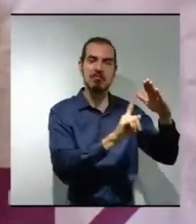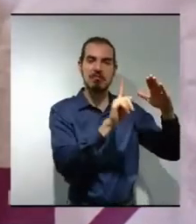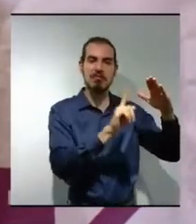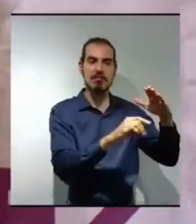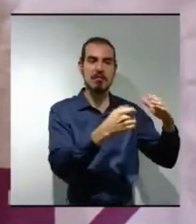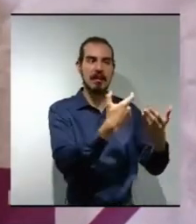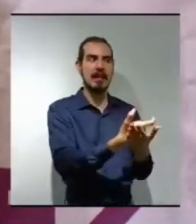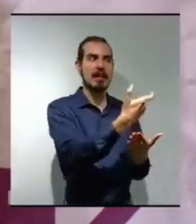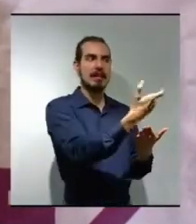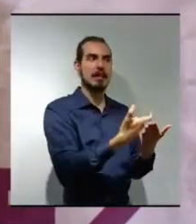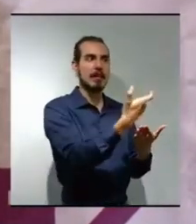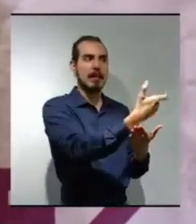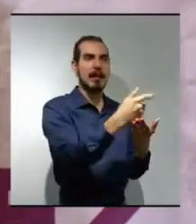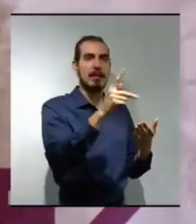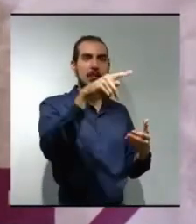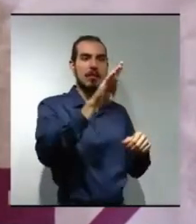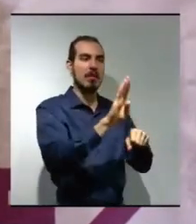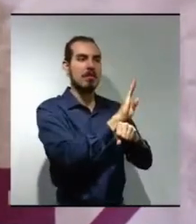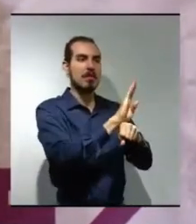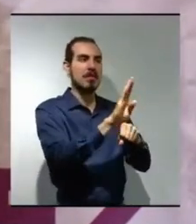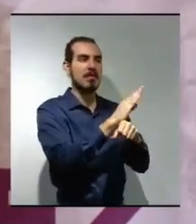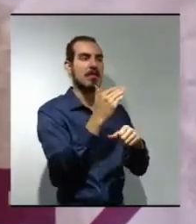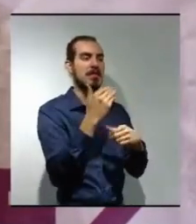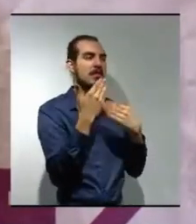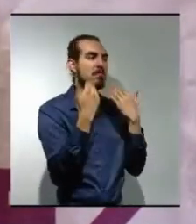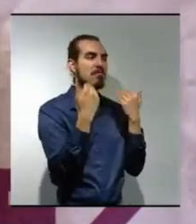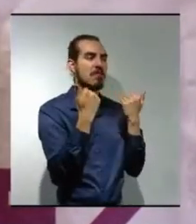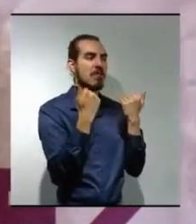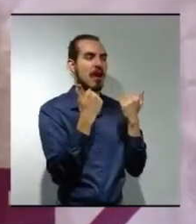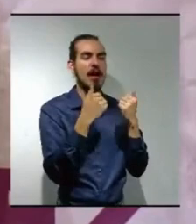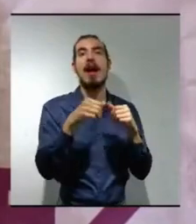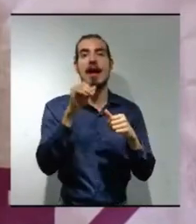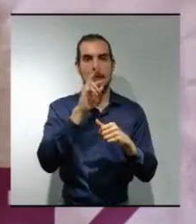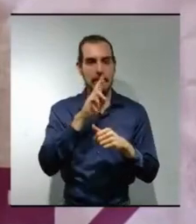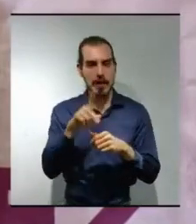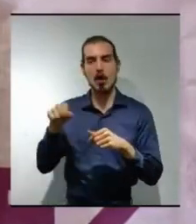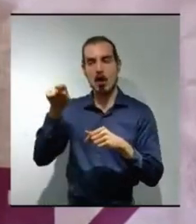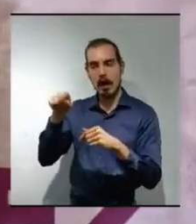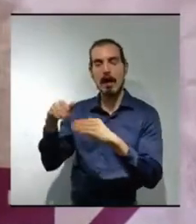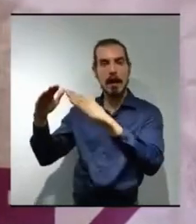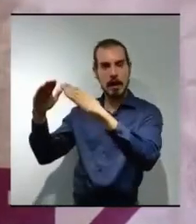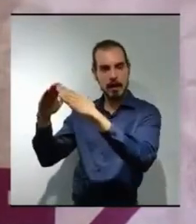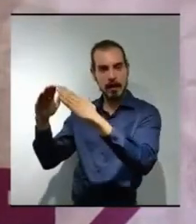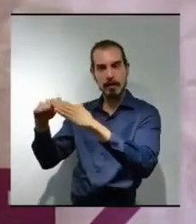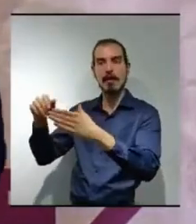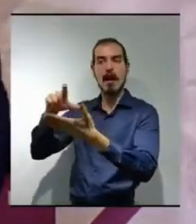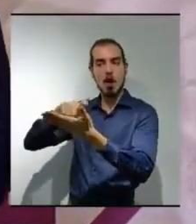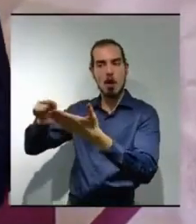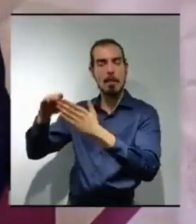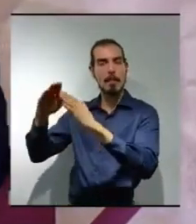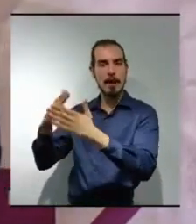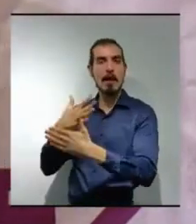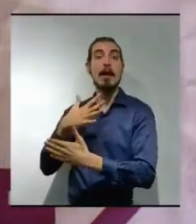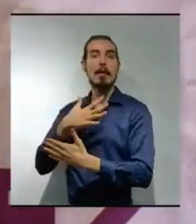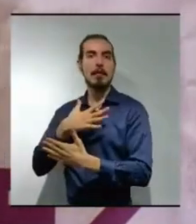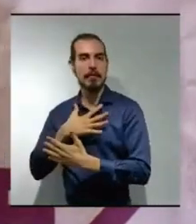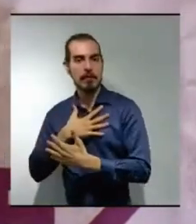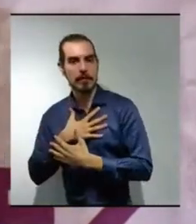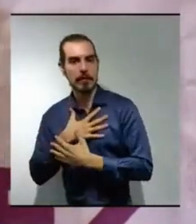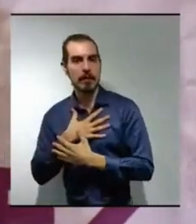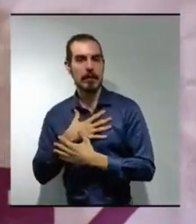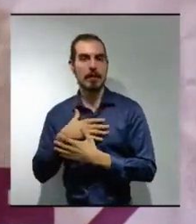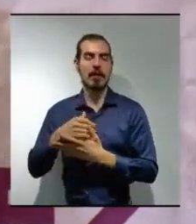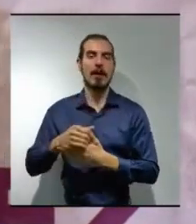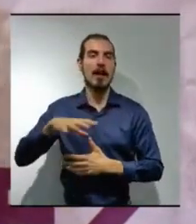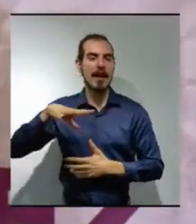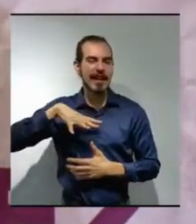absolutamente nada más que ocupar ilegalmente un lugar. Entonces, el esfuerzo y el que se logre tener la presencia del